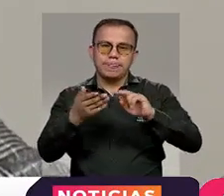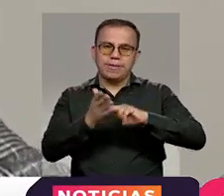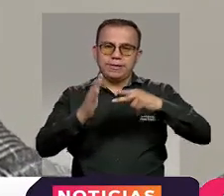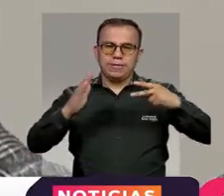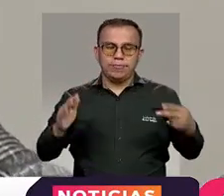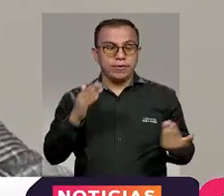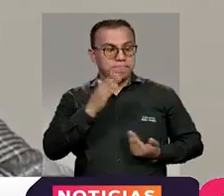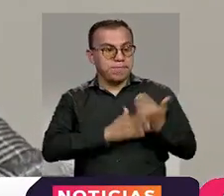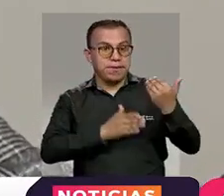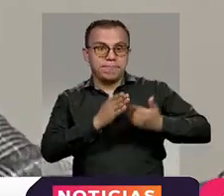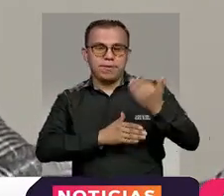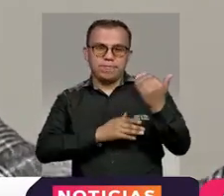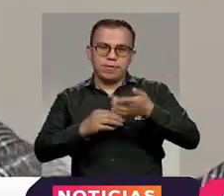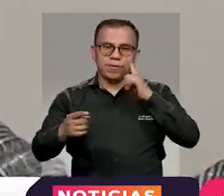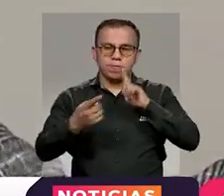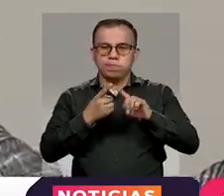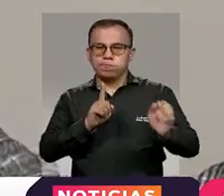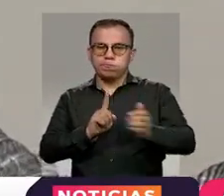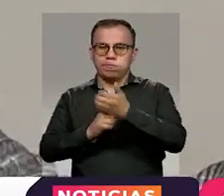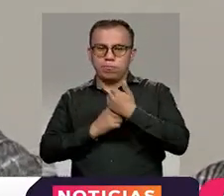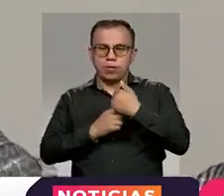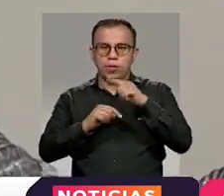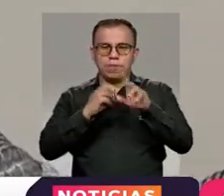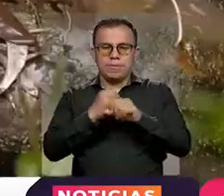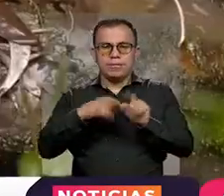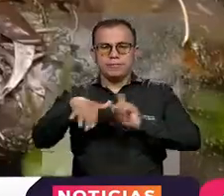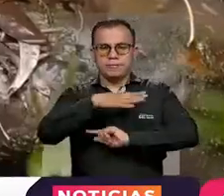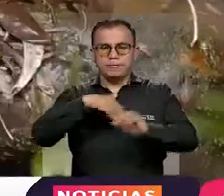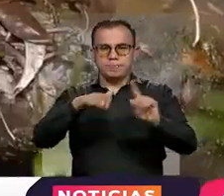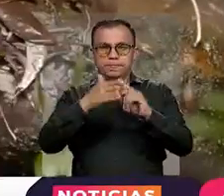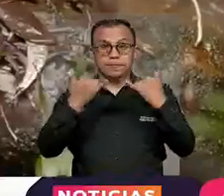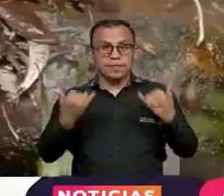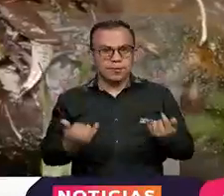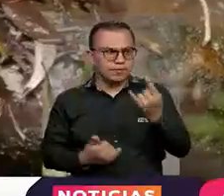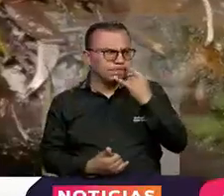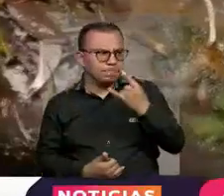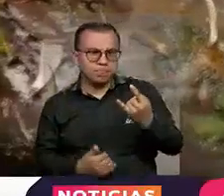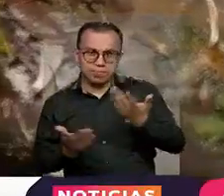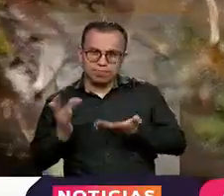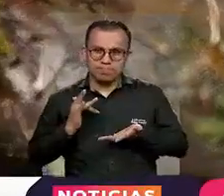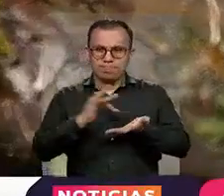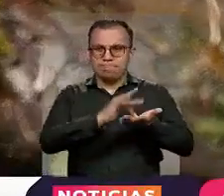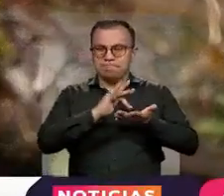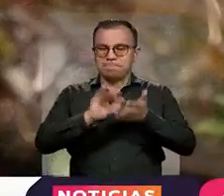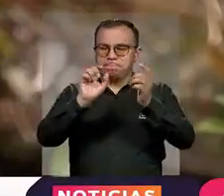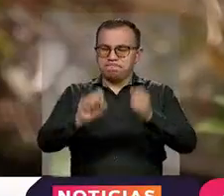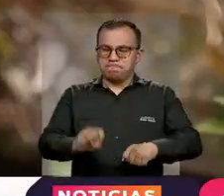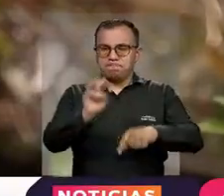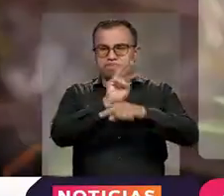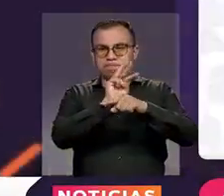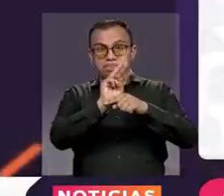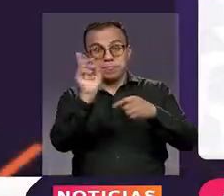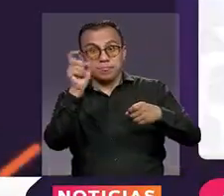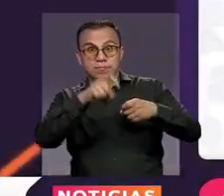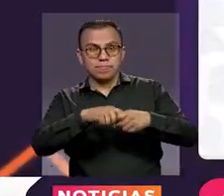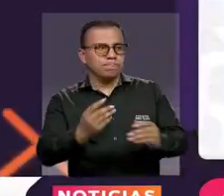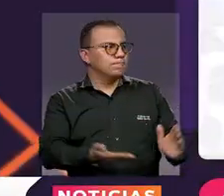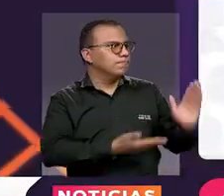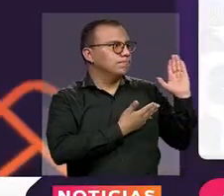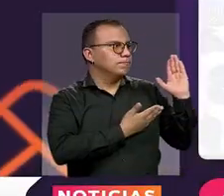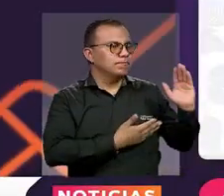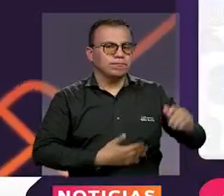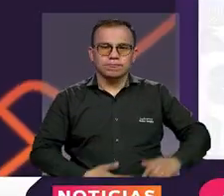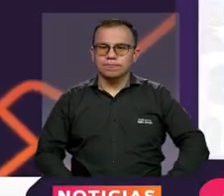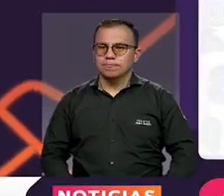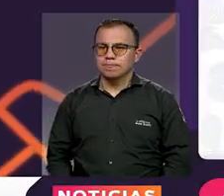e iniciativas en pro de la protección y el cuidado del medio ambiente. Los interesados en asistir pueden inscribirse a través de la página